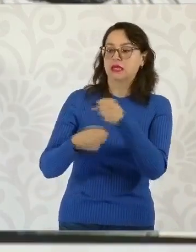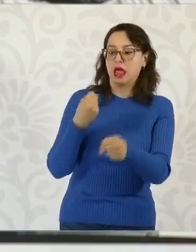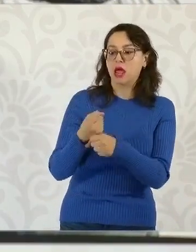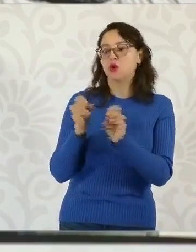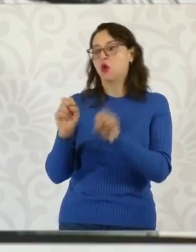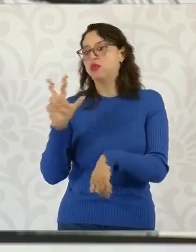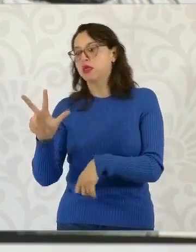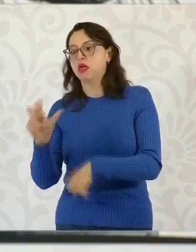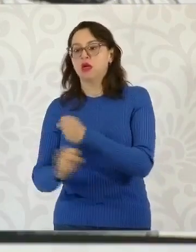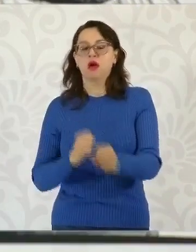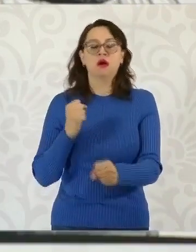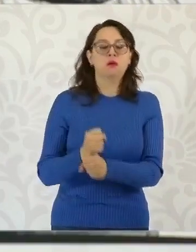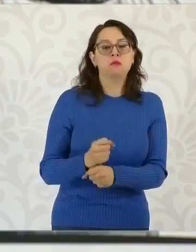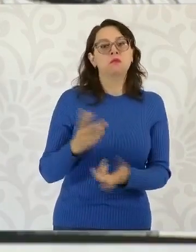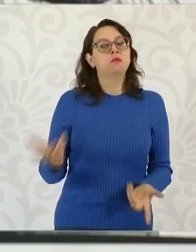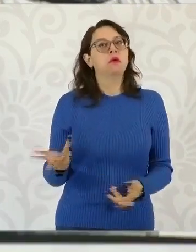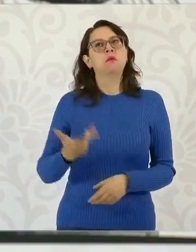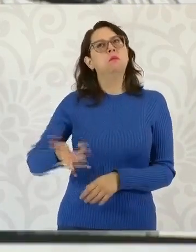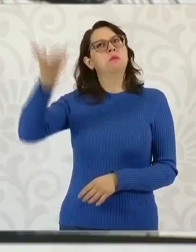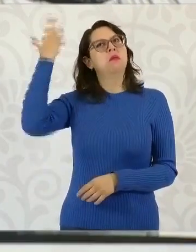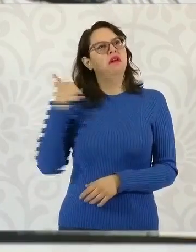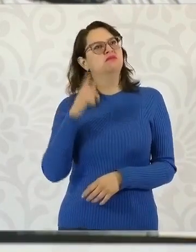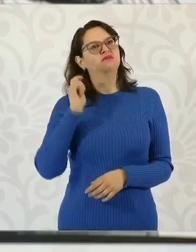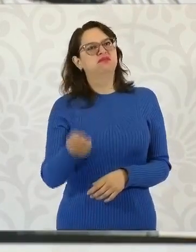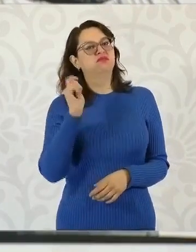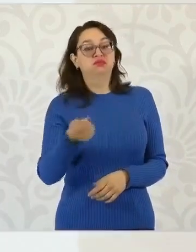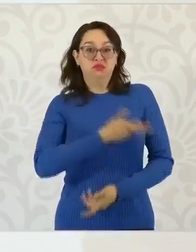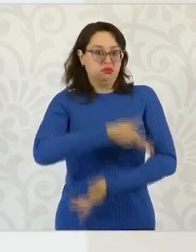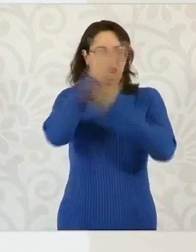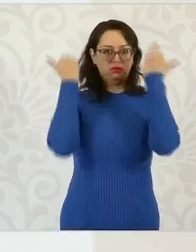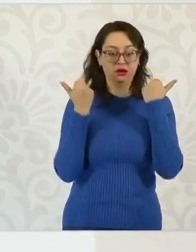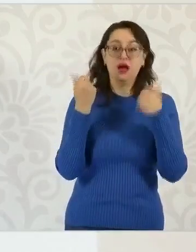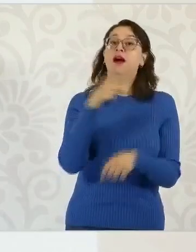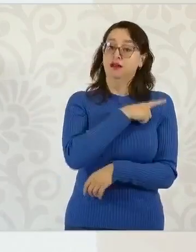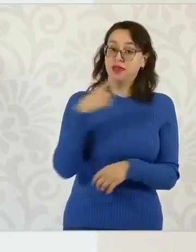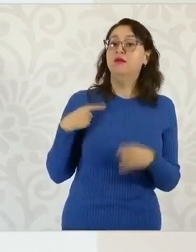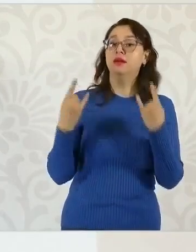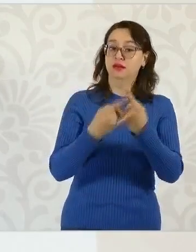pequeños, que tienen que saber que eso fue lo que ocurrió en México,